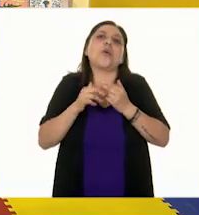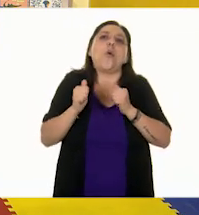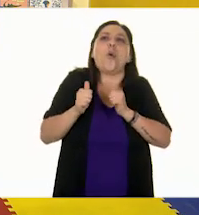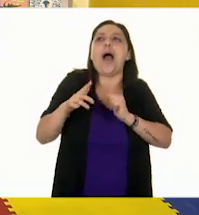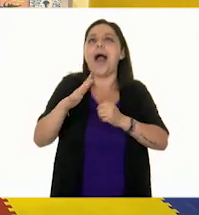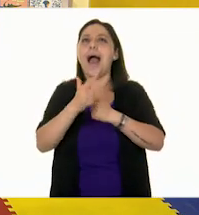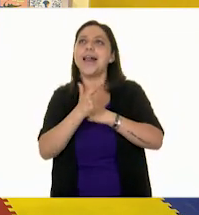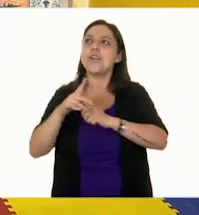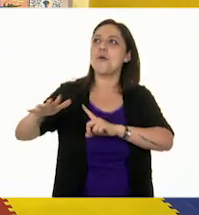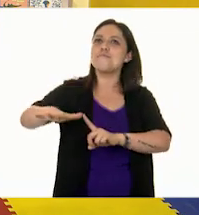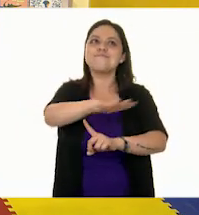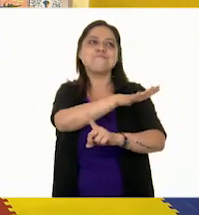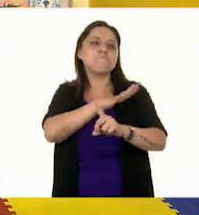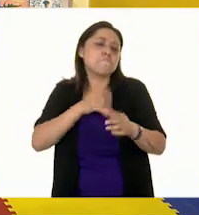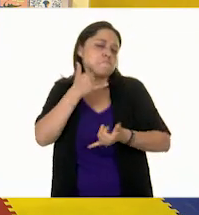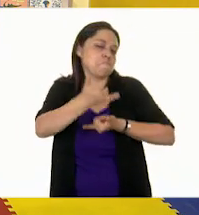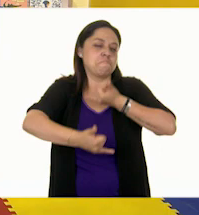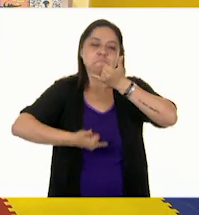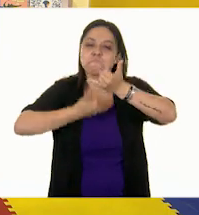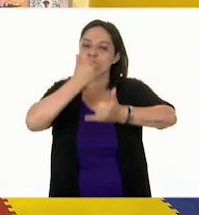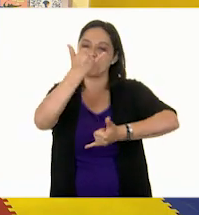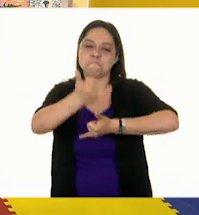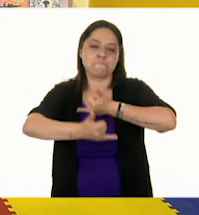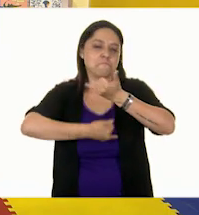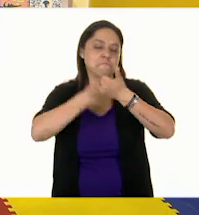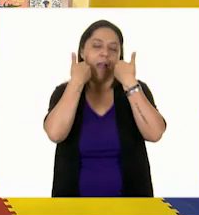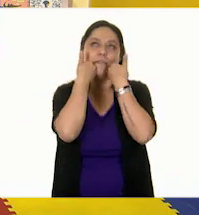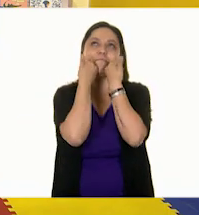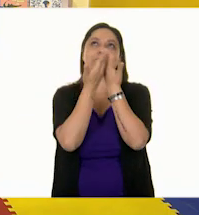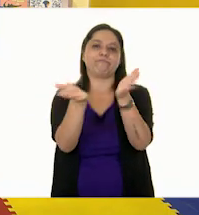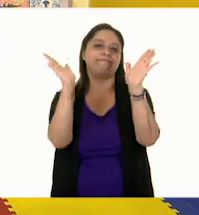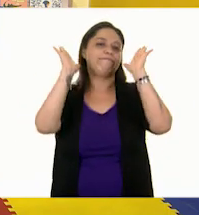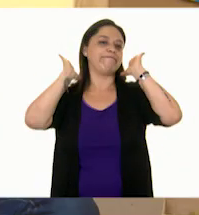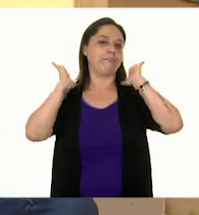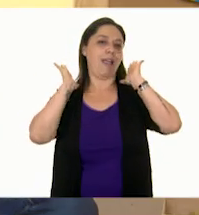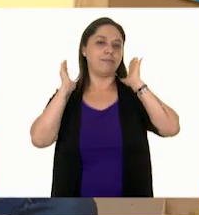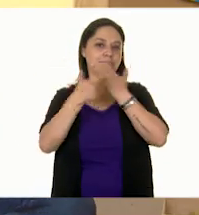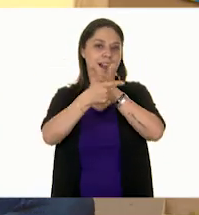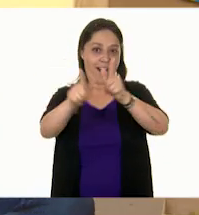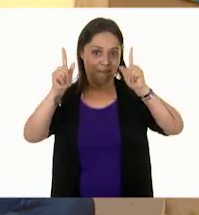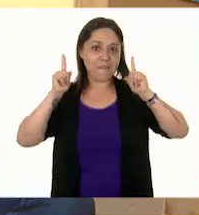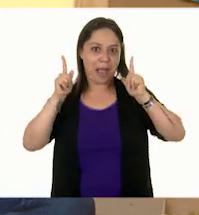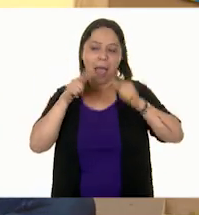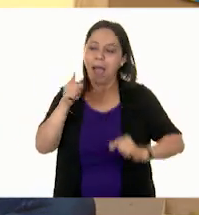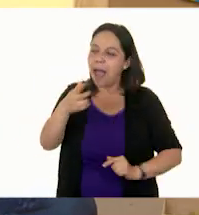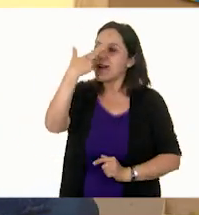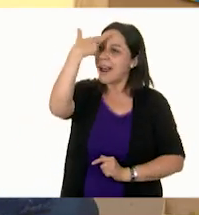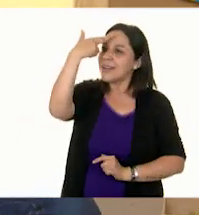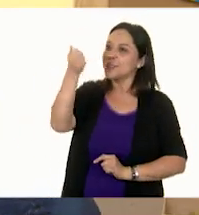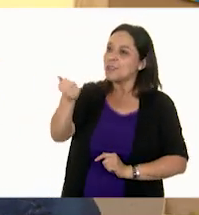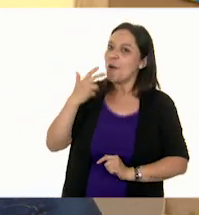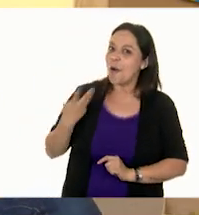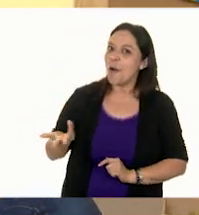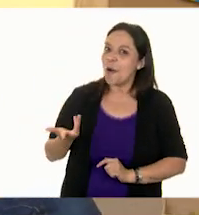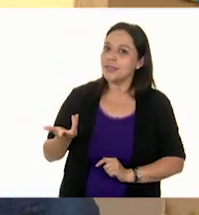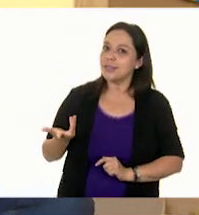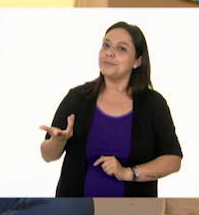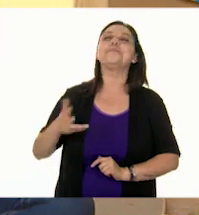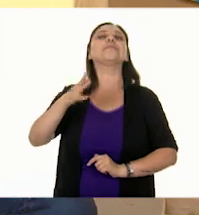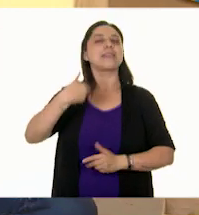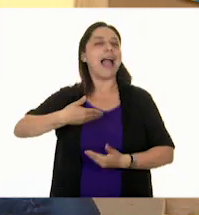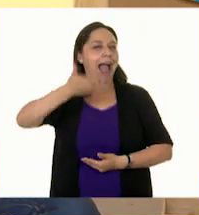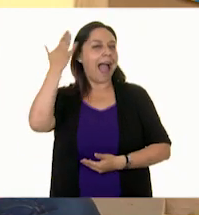necesarios para jugar a hacer lo que nosotras queramos. ¡Ay, tienes razón! Ya lo habíamos